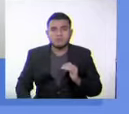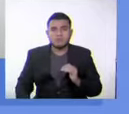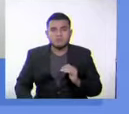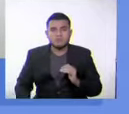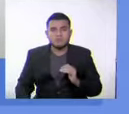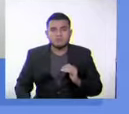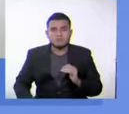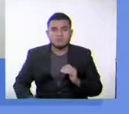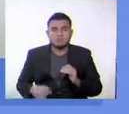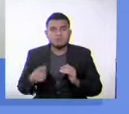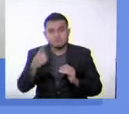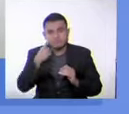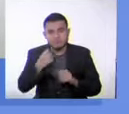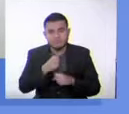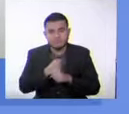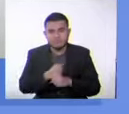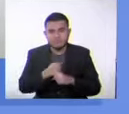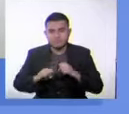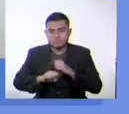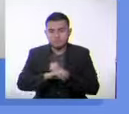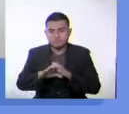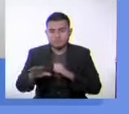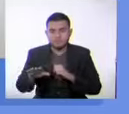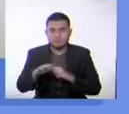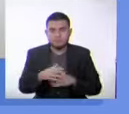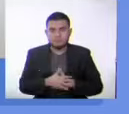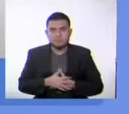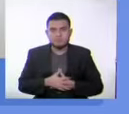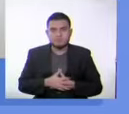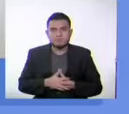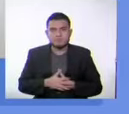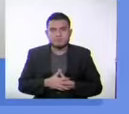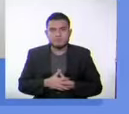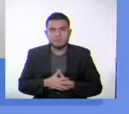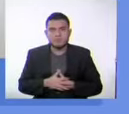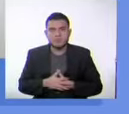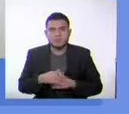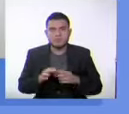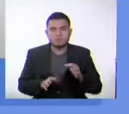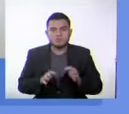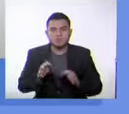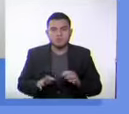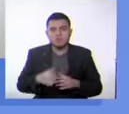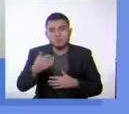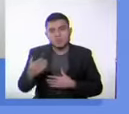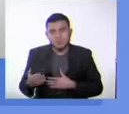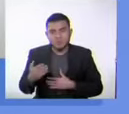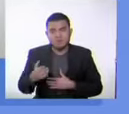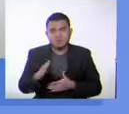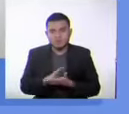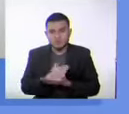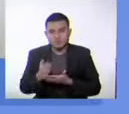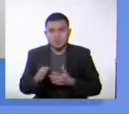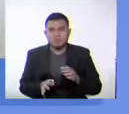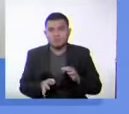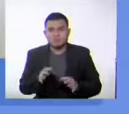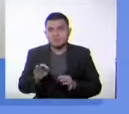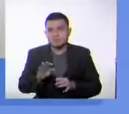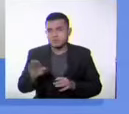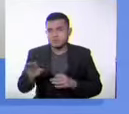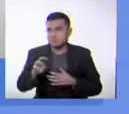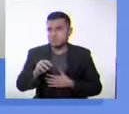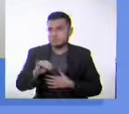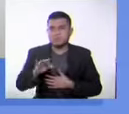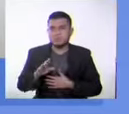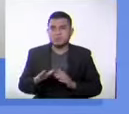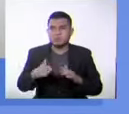garantice la promoción de justicia o el compartir justicia entre sus miembros,